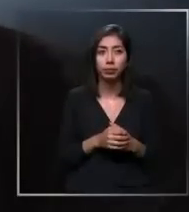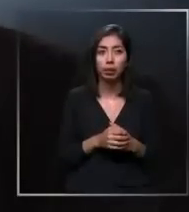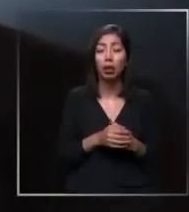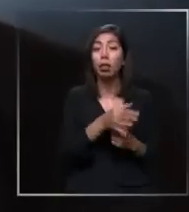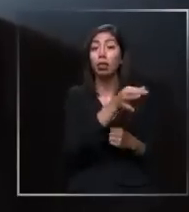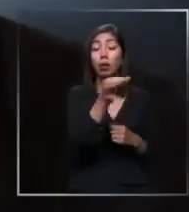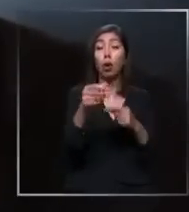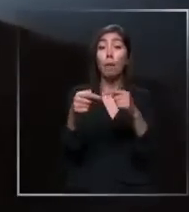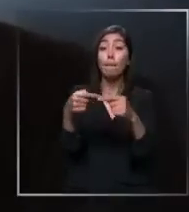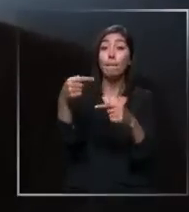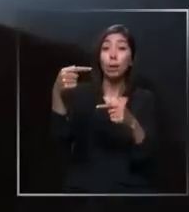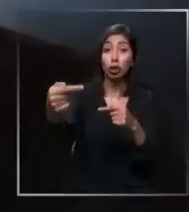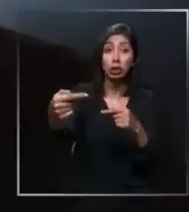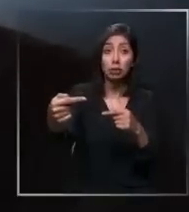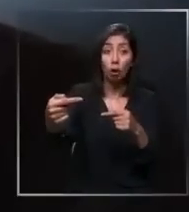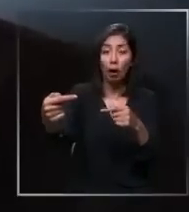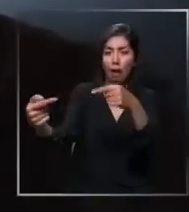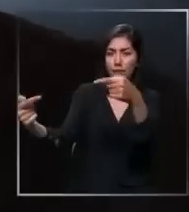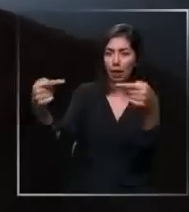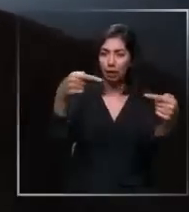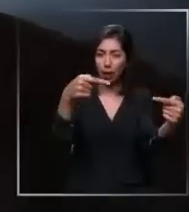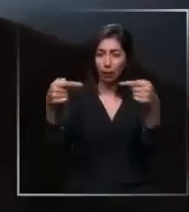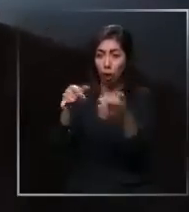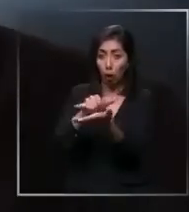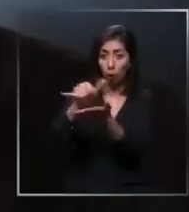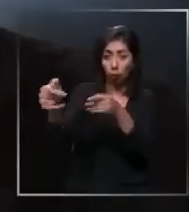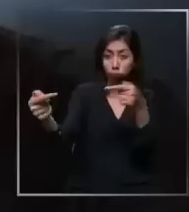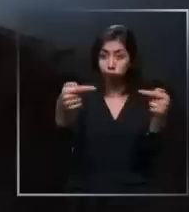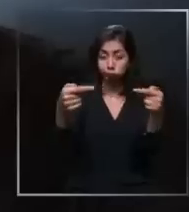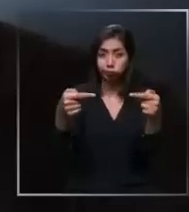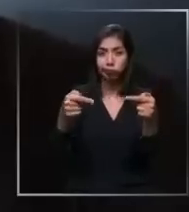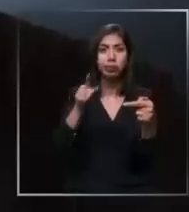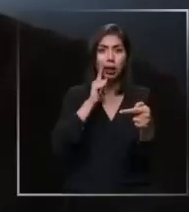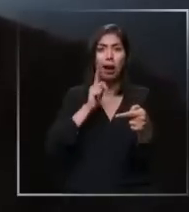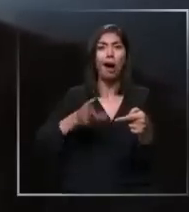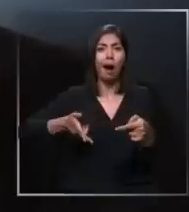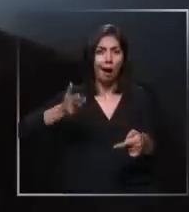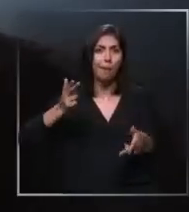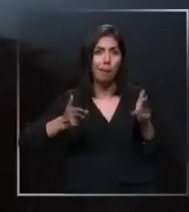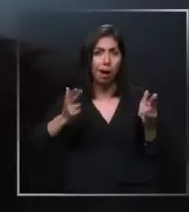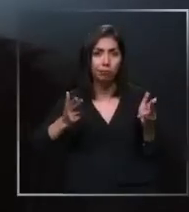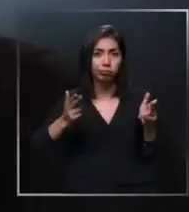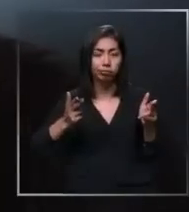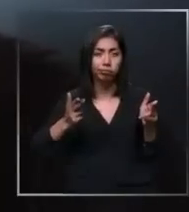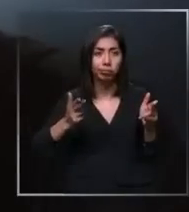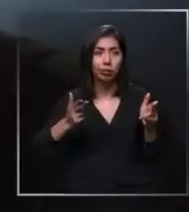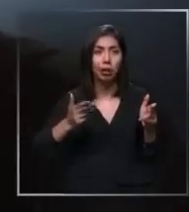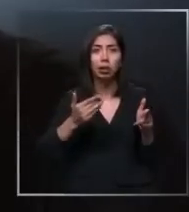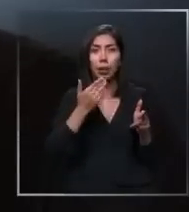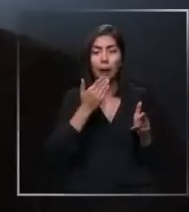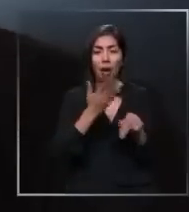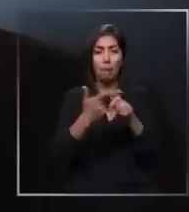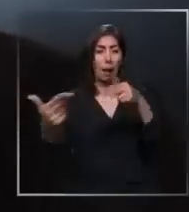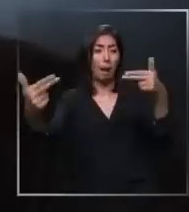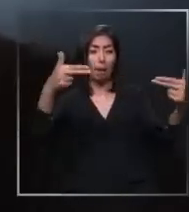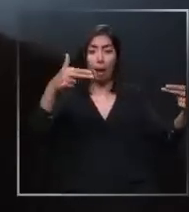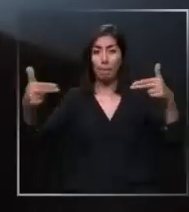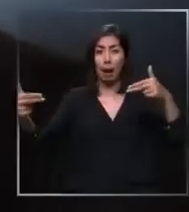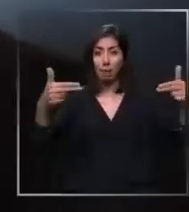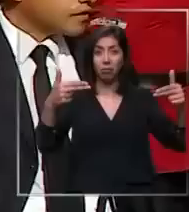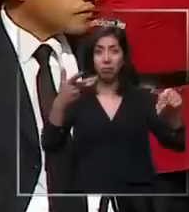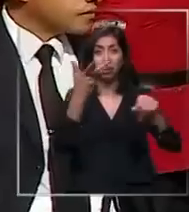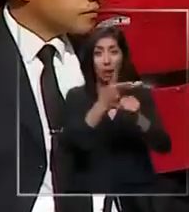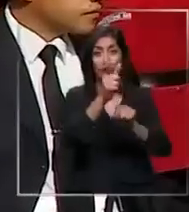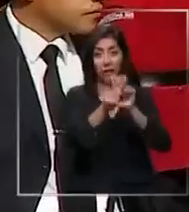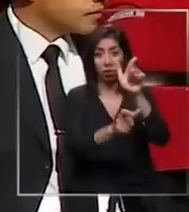próximo enfrentamiento que haya en el aeropuerto va a ser armado, van a haber tiros y vamos a tener